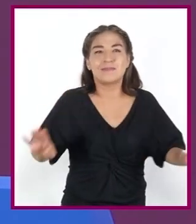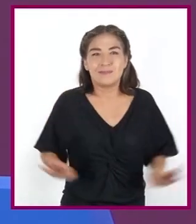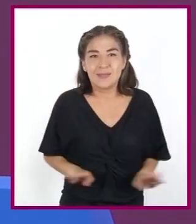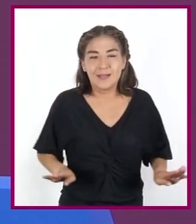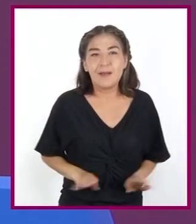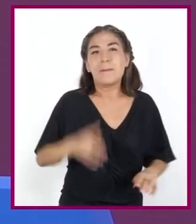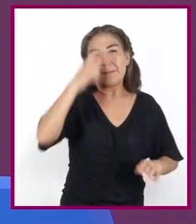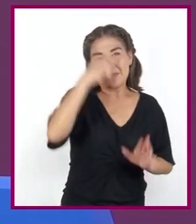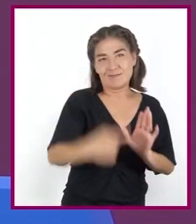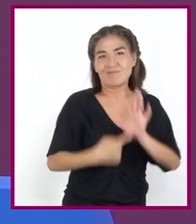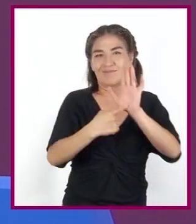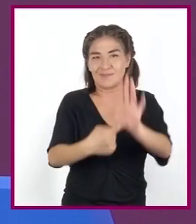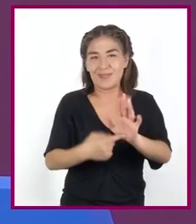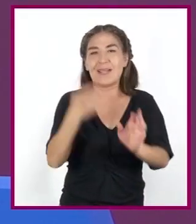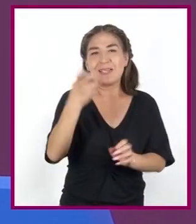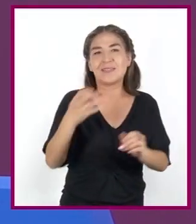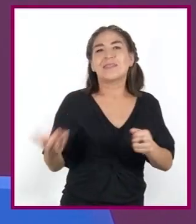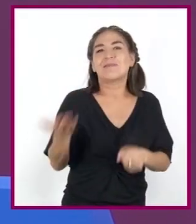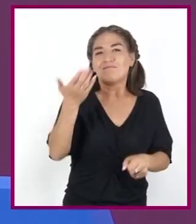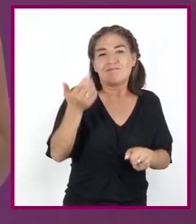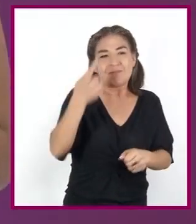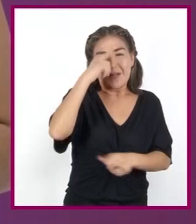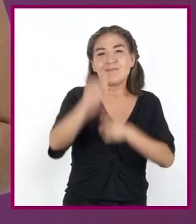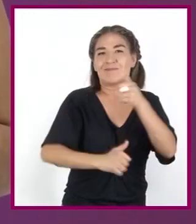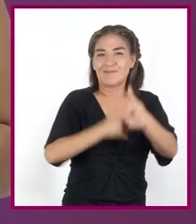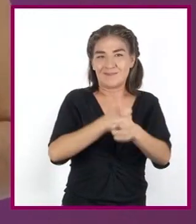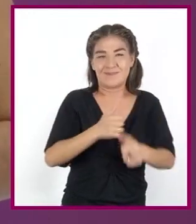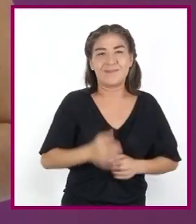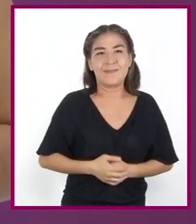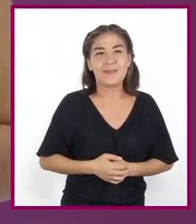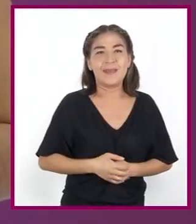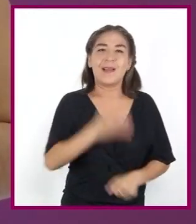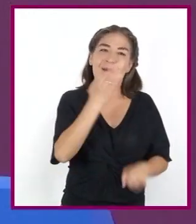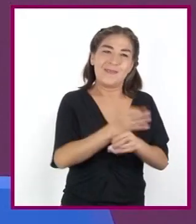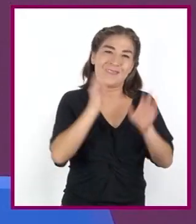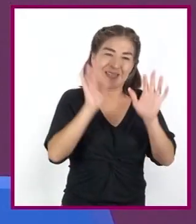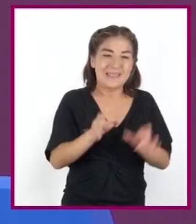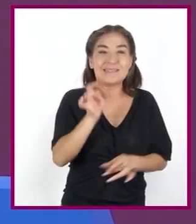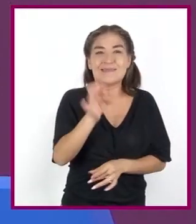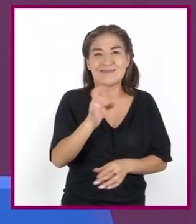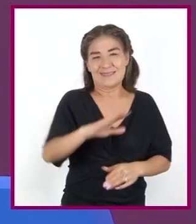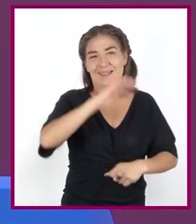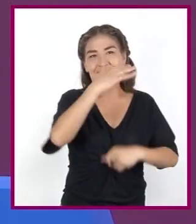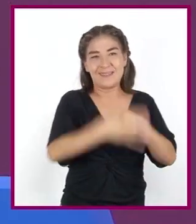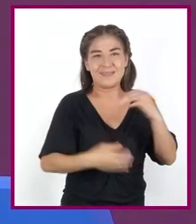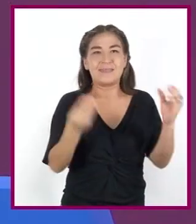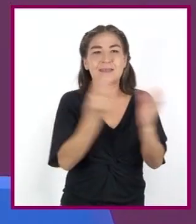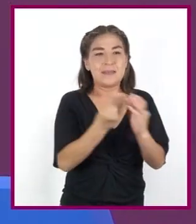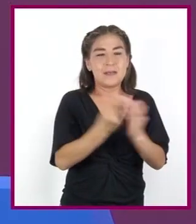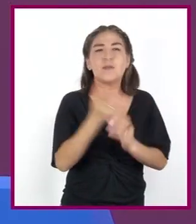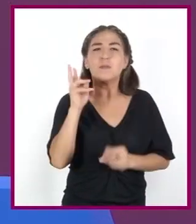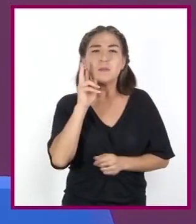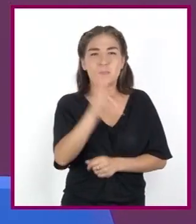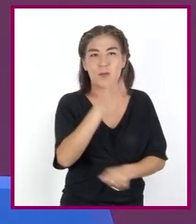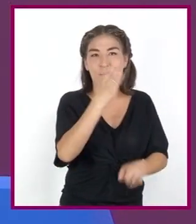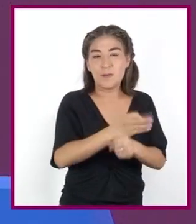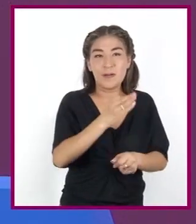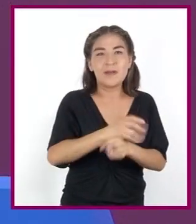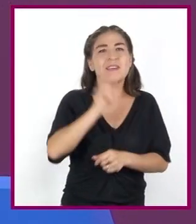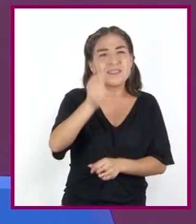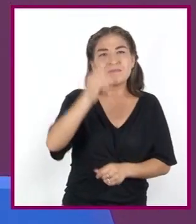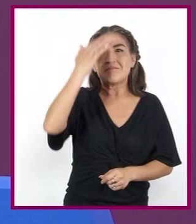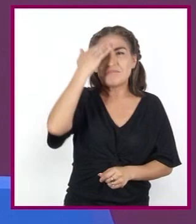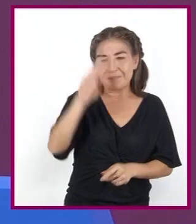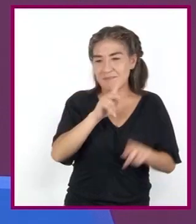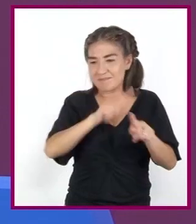a amparar el poder. Bueno, estamos llegando al final de nuestra sesión. Como han observado, no solo conocimos